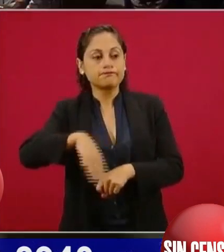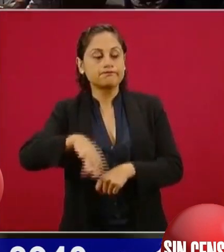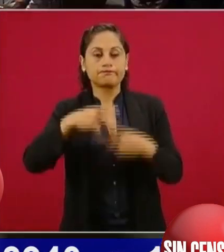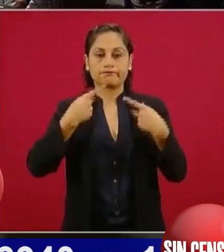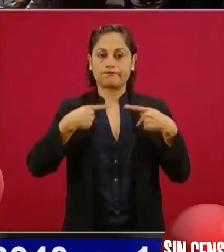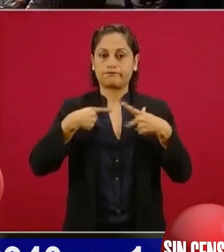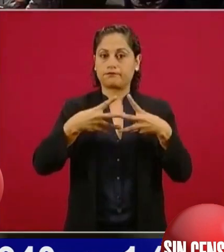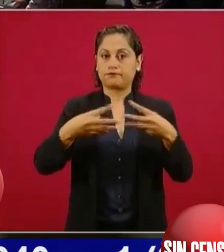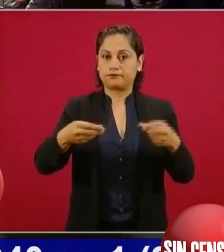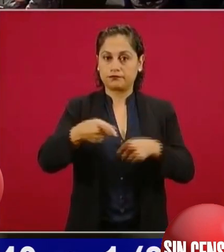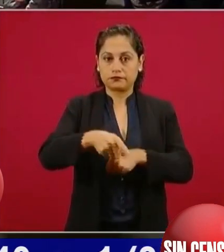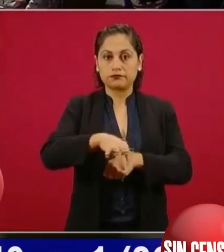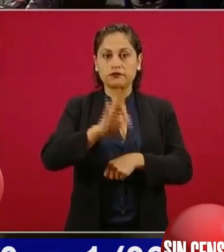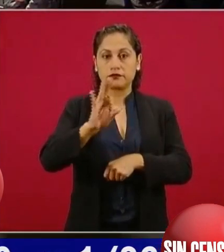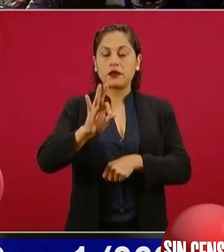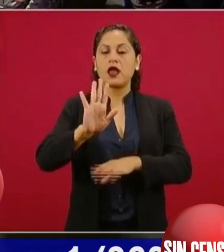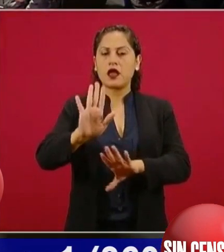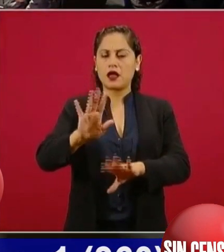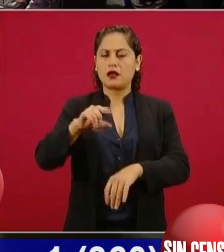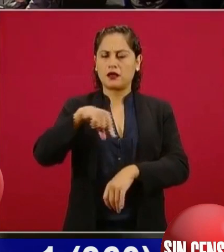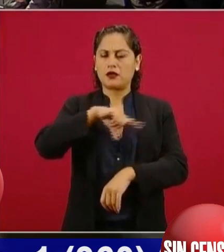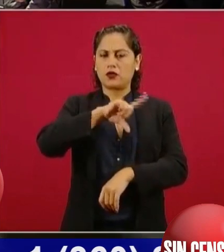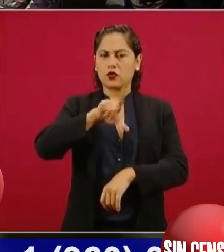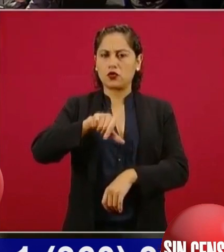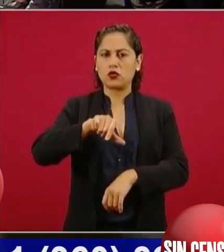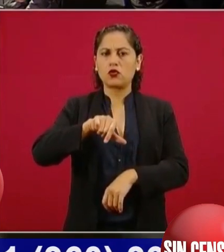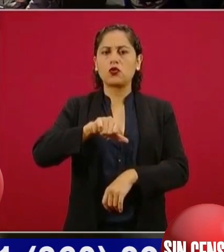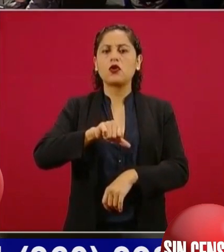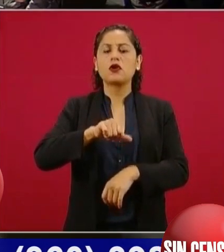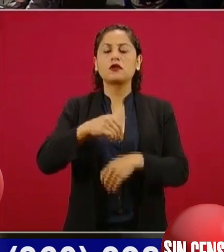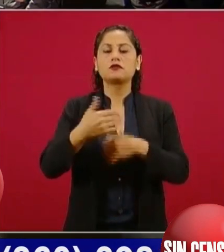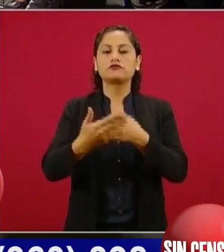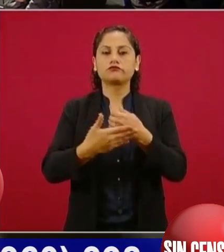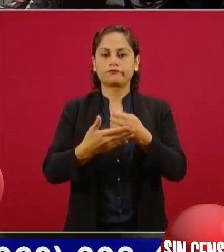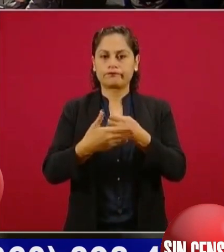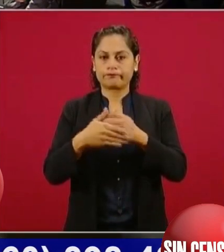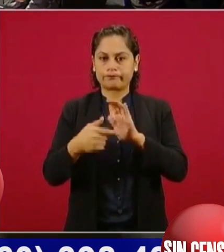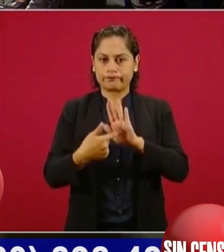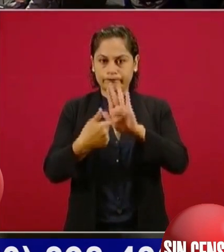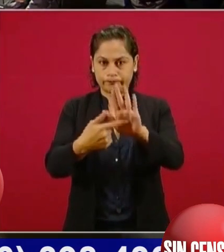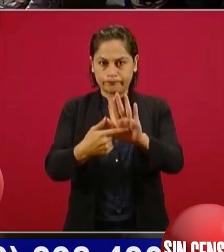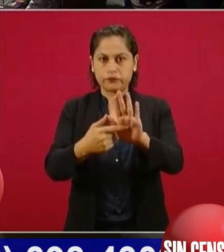Entonces, vamos a presentar un informe. Nada más te